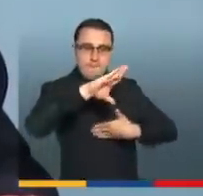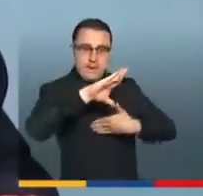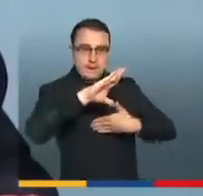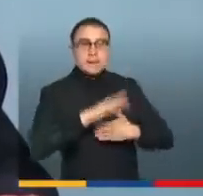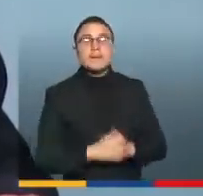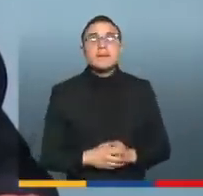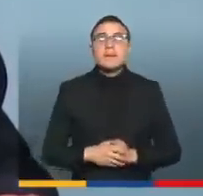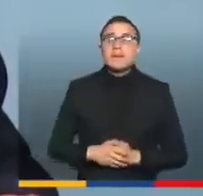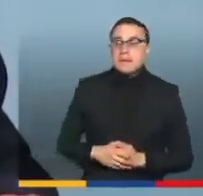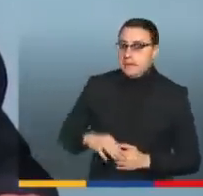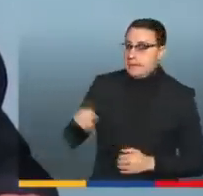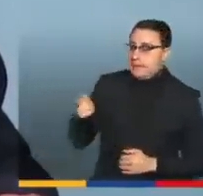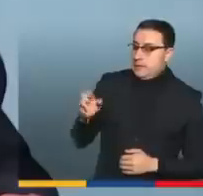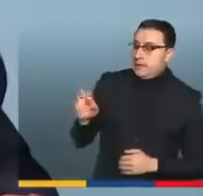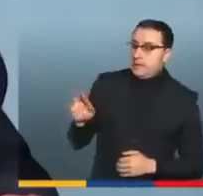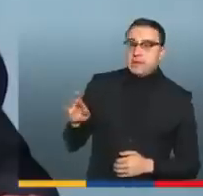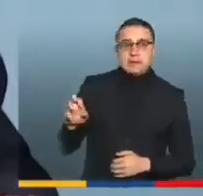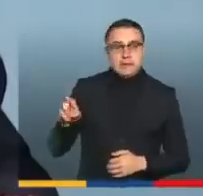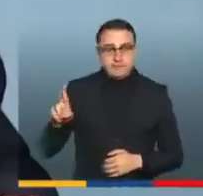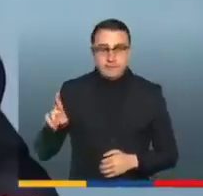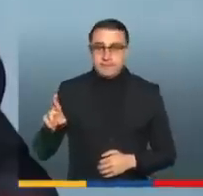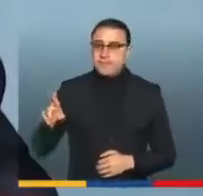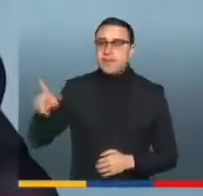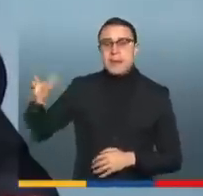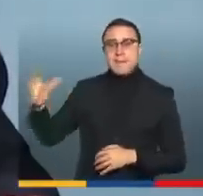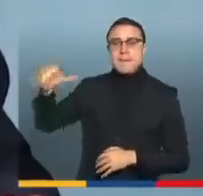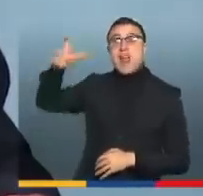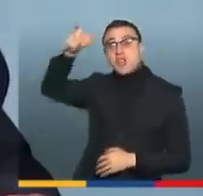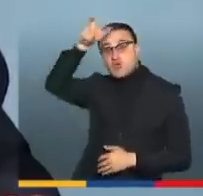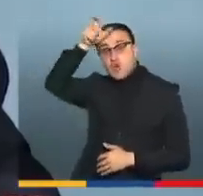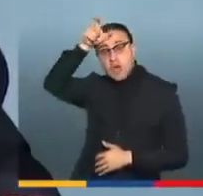Liman Sun, embajadora de Turquía.